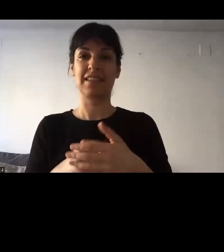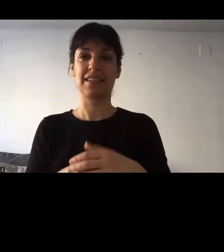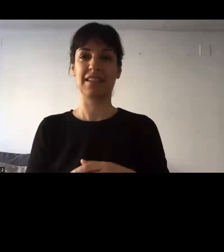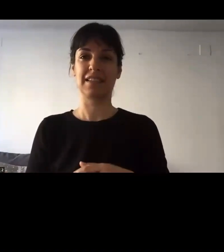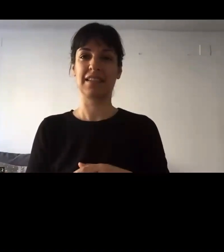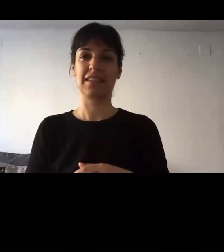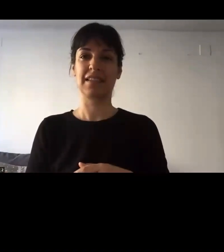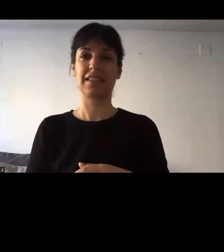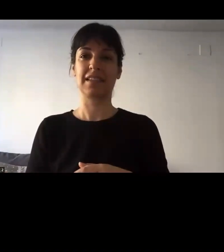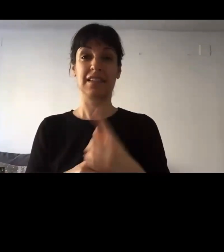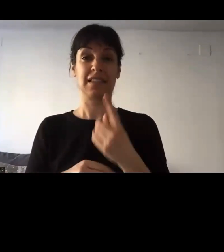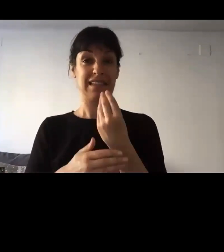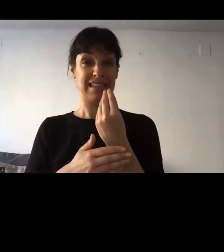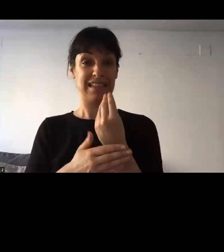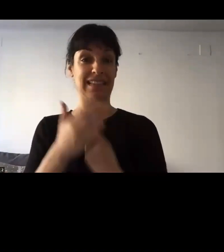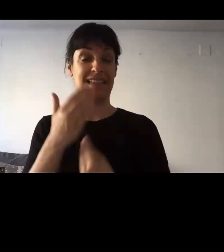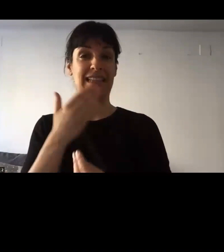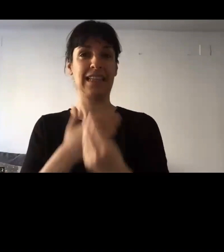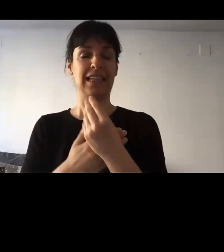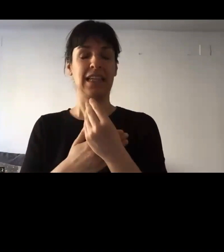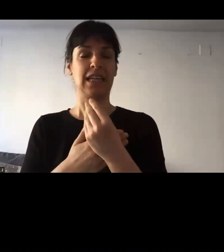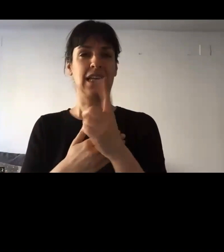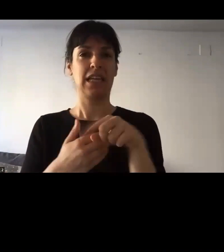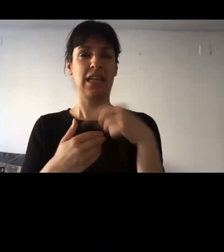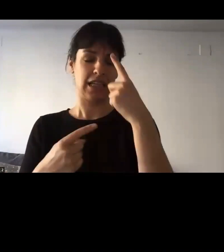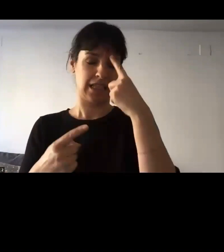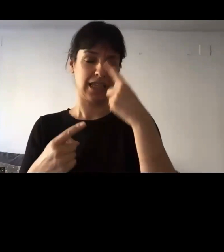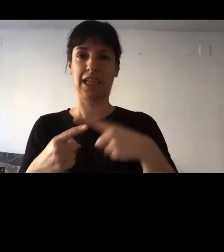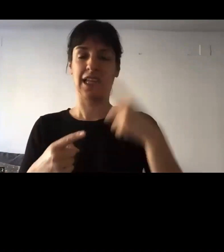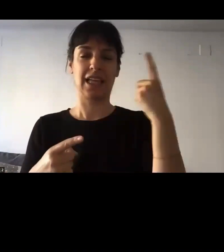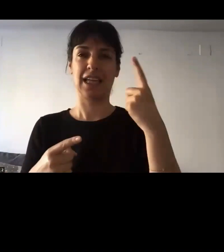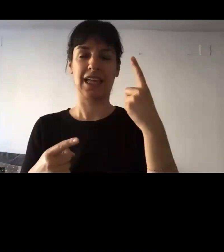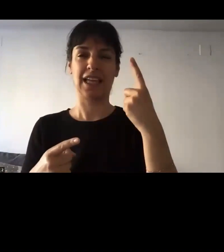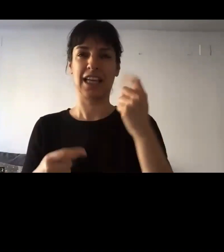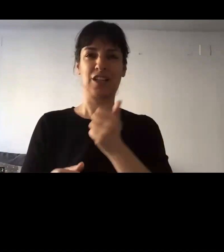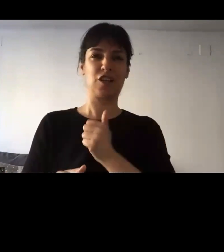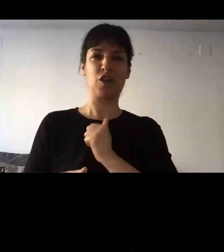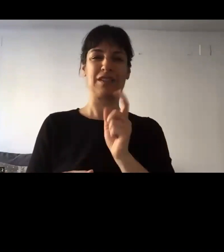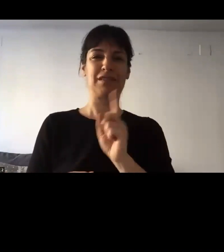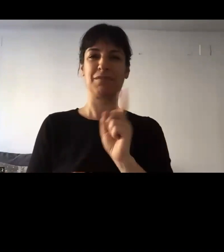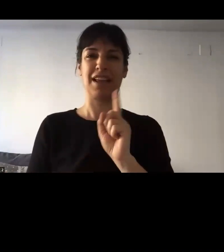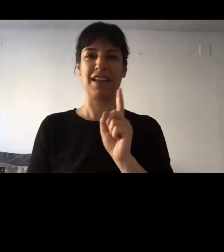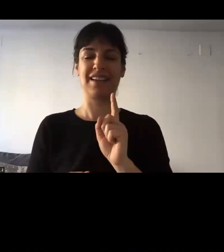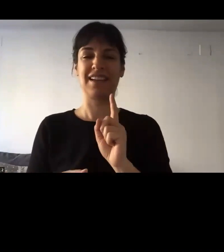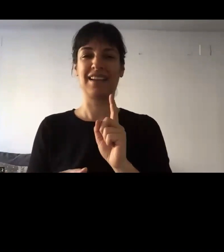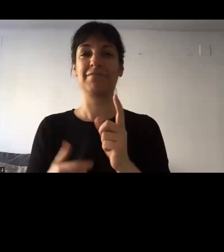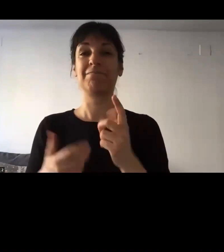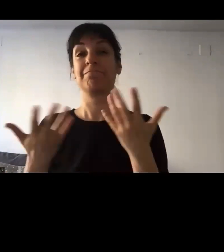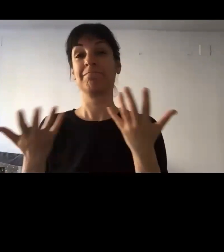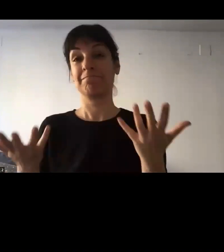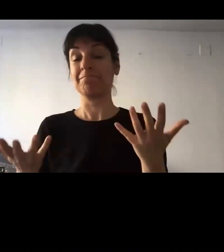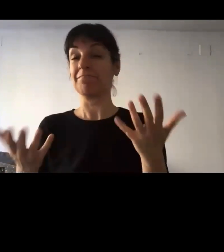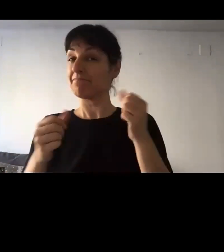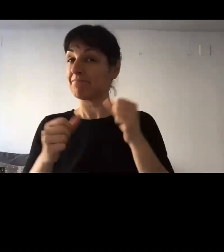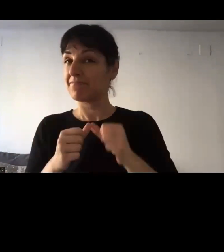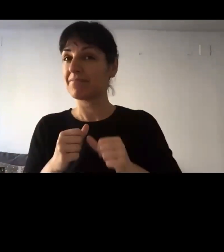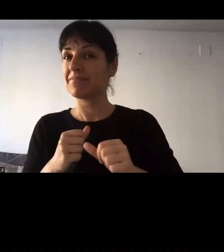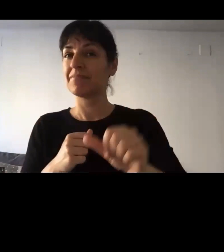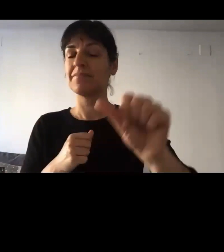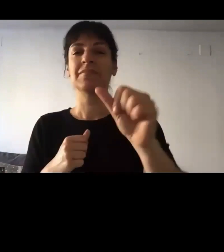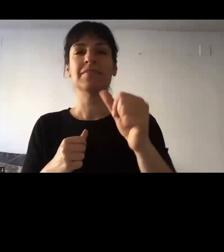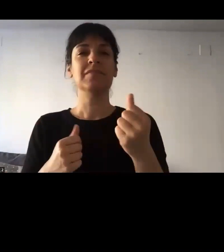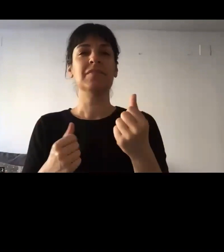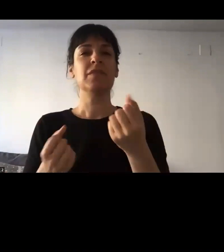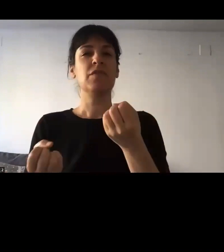mi nacimiento fue un poco sorpresa porque nadie me esperaba. Entonces, sí que es cierto que, bueno, a partir de ahí hubo mucha